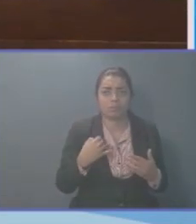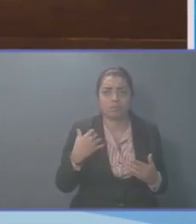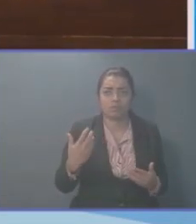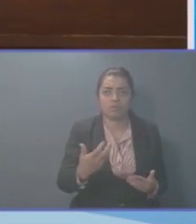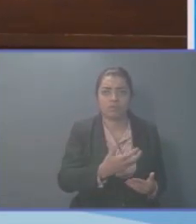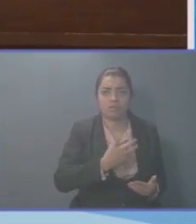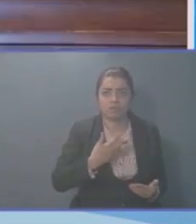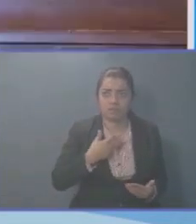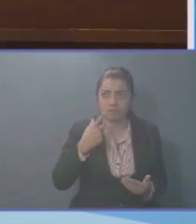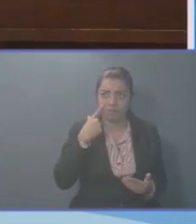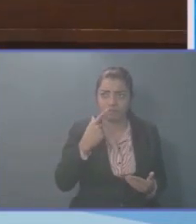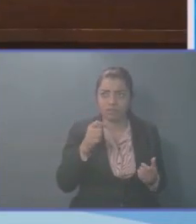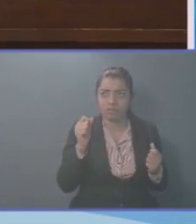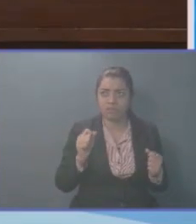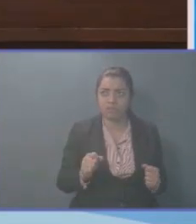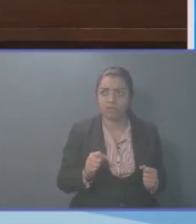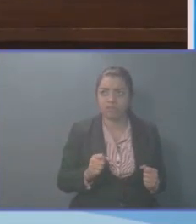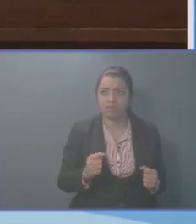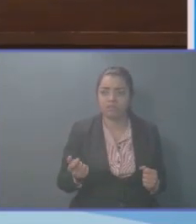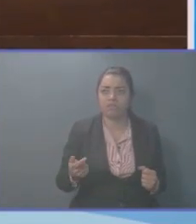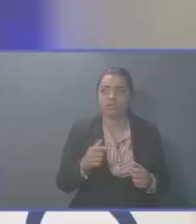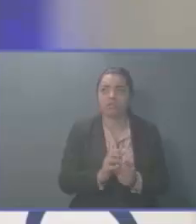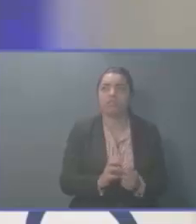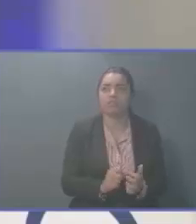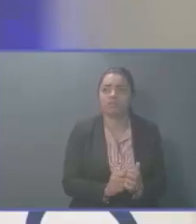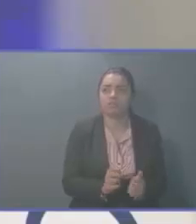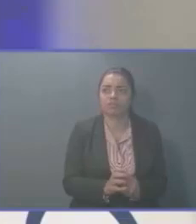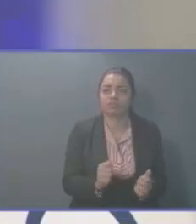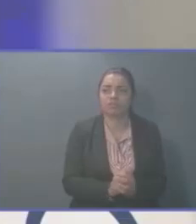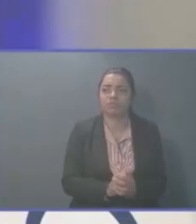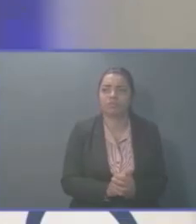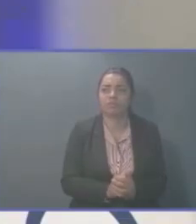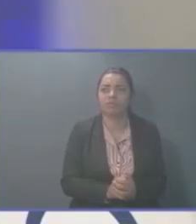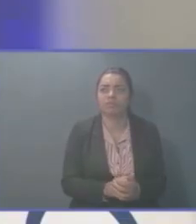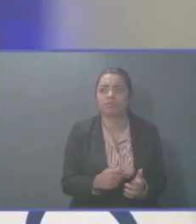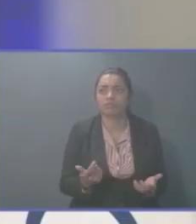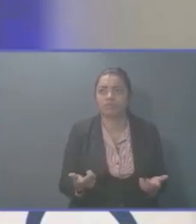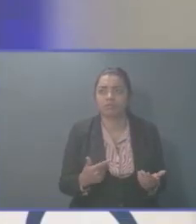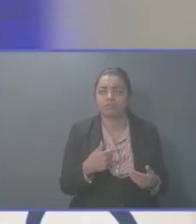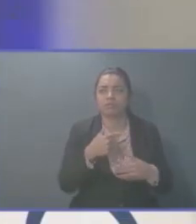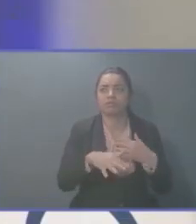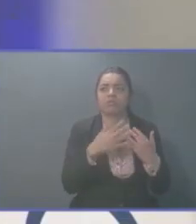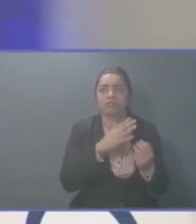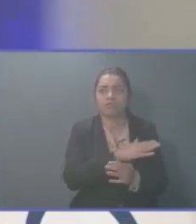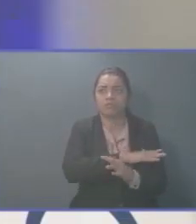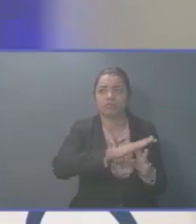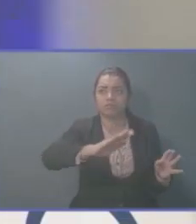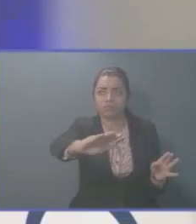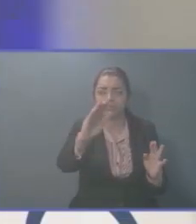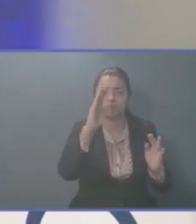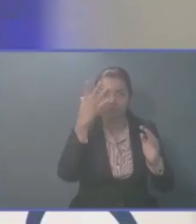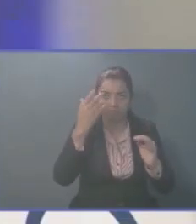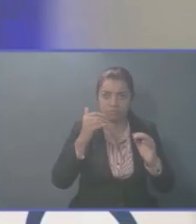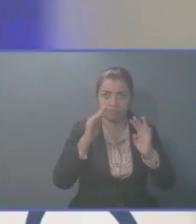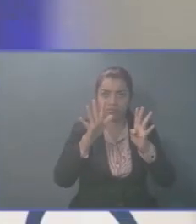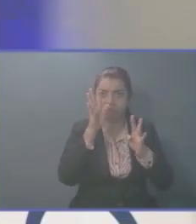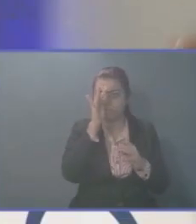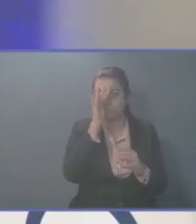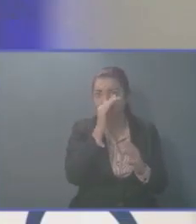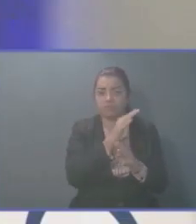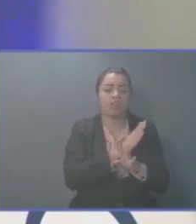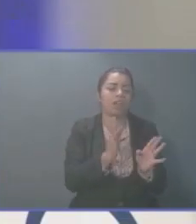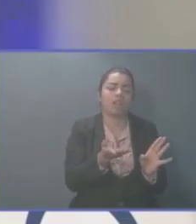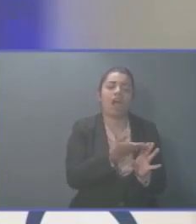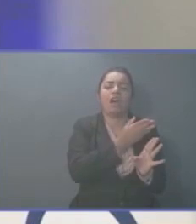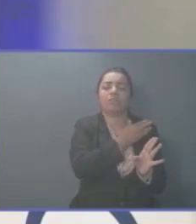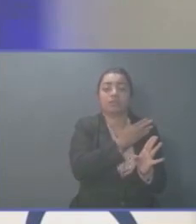nosotros de la dimensión que el problema tiene y no tratar de dejarlo que ya pasó, ¿verdad? Que fue el 9 de febrero y hasta ahí quedó.